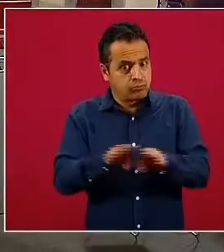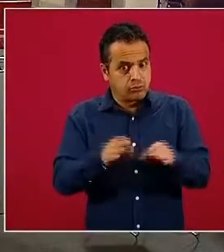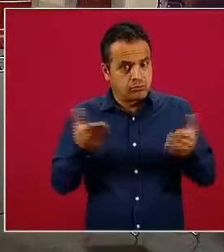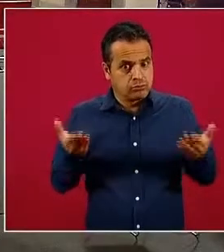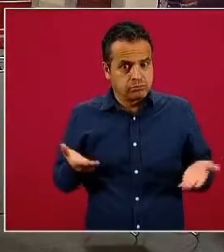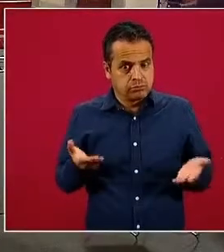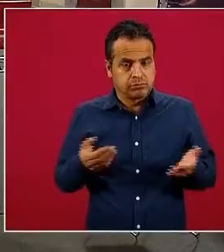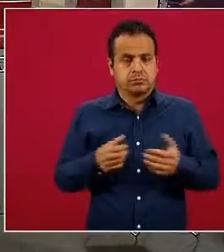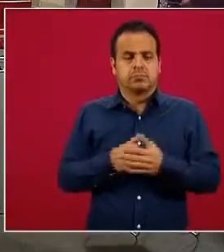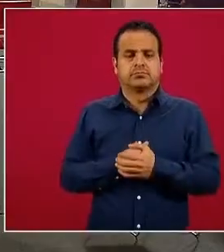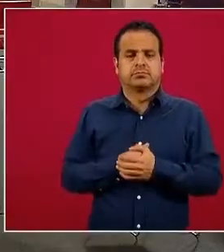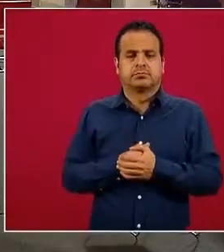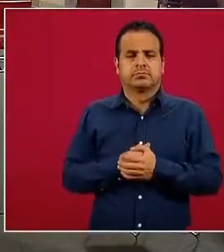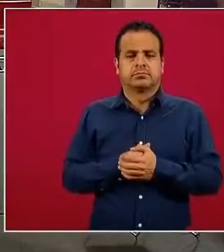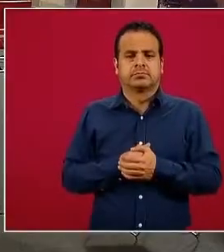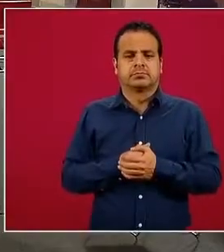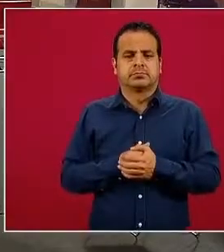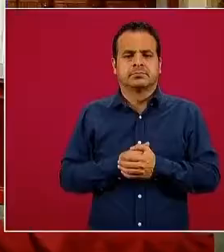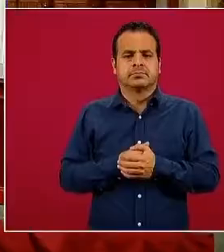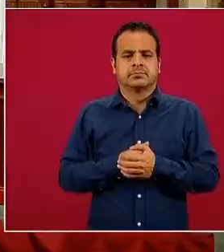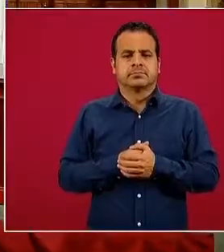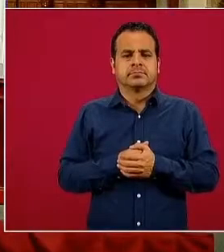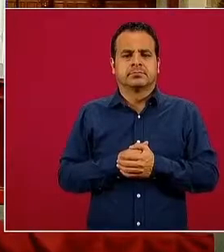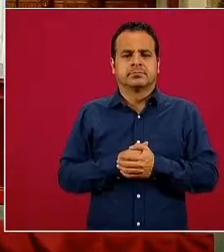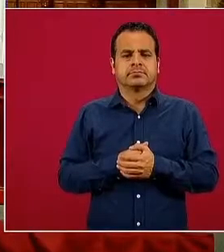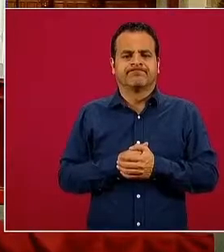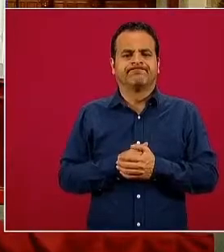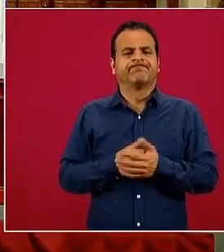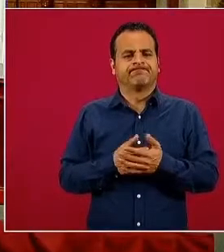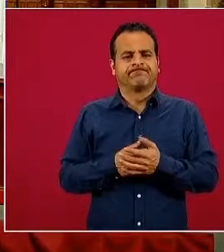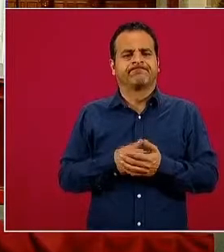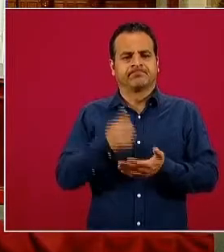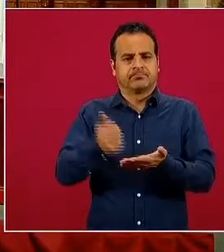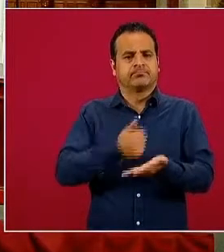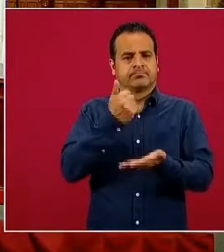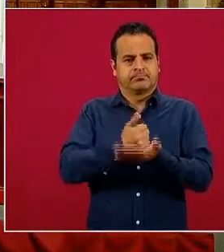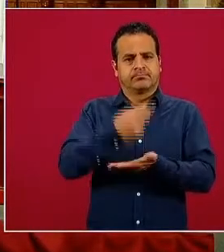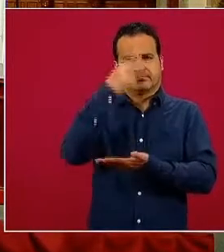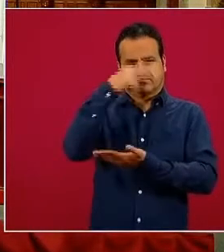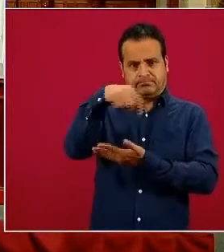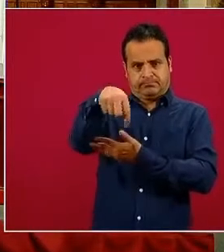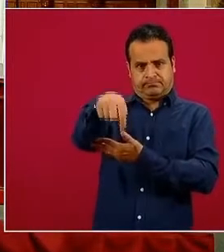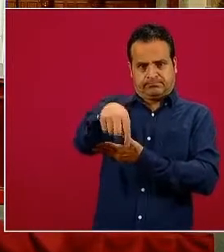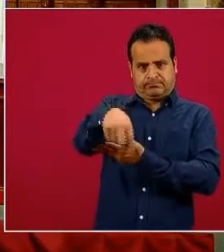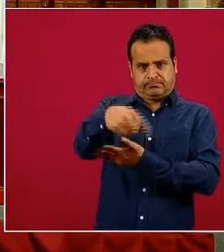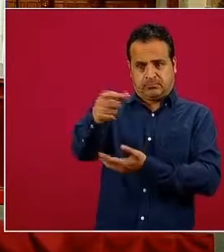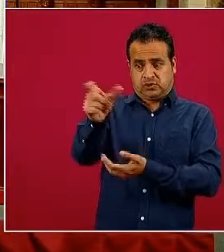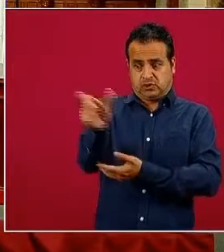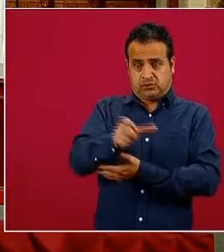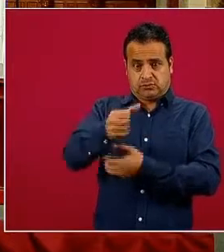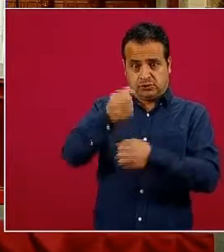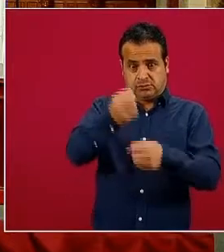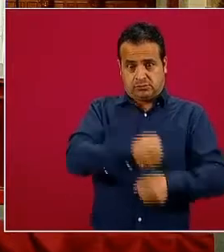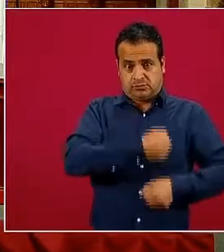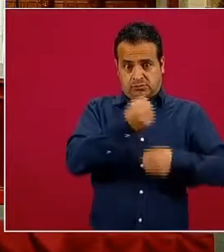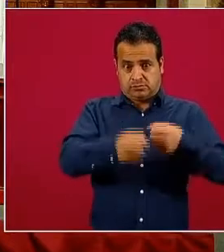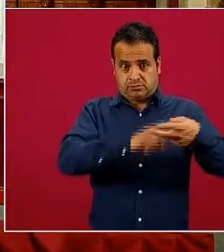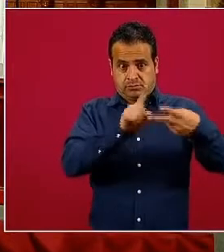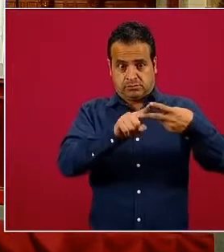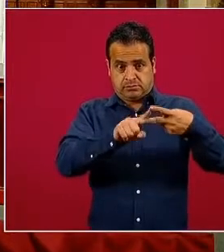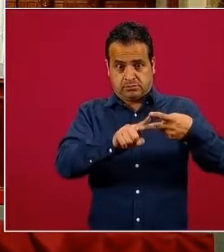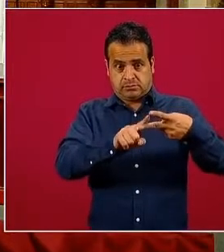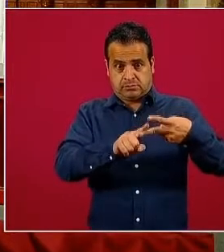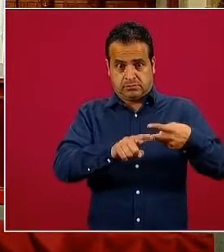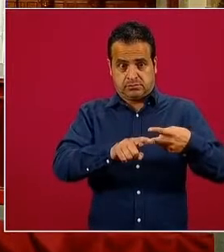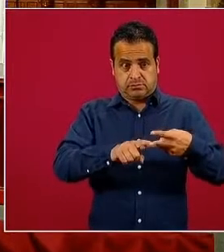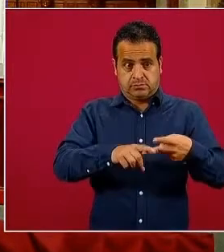contemplado también esta situación, no solamente en el caso de la Ciudad de México y específicamente en Xochimilco, Mixquic, muchas comunidades del sur